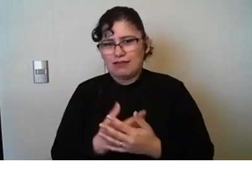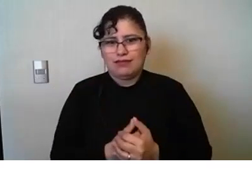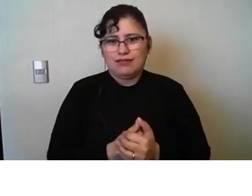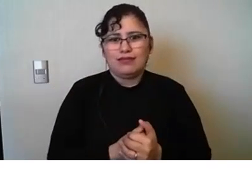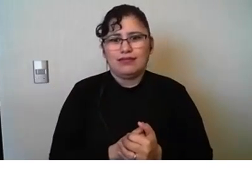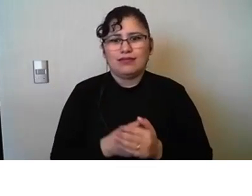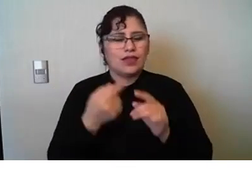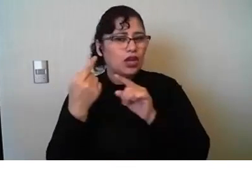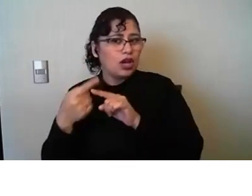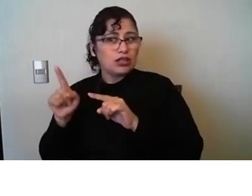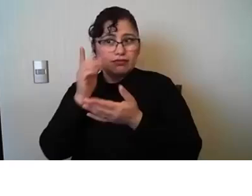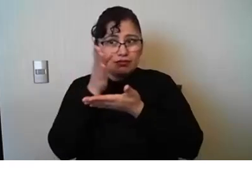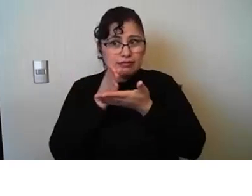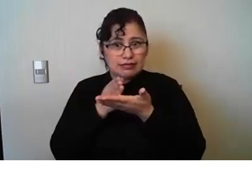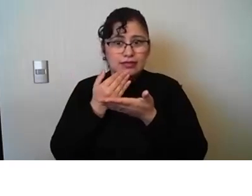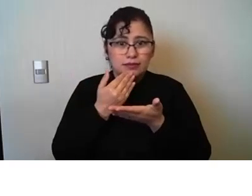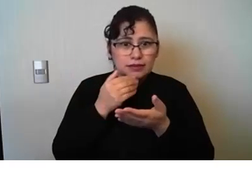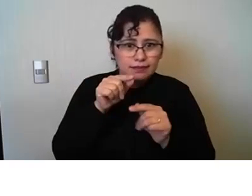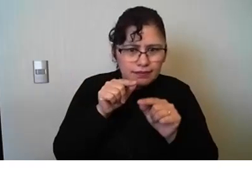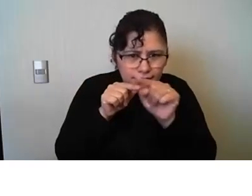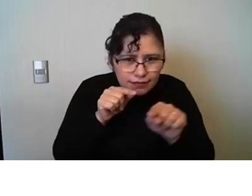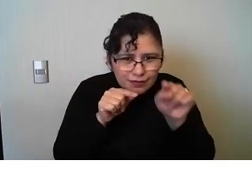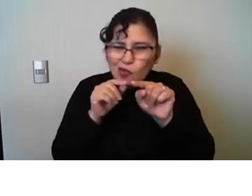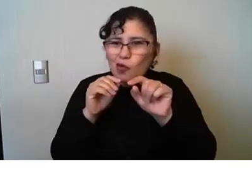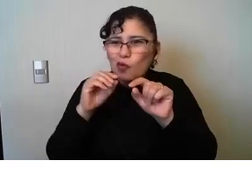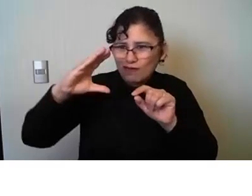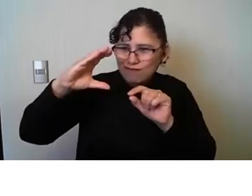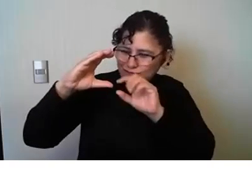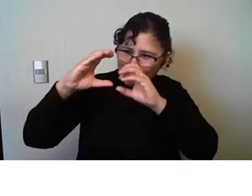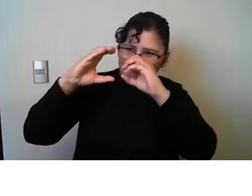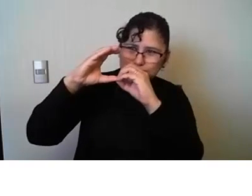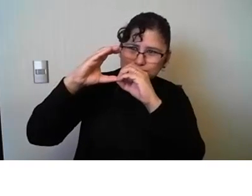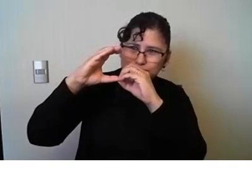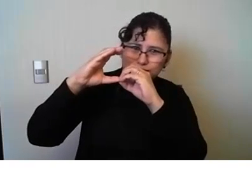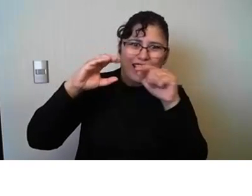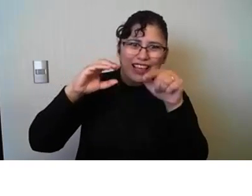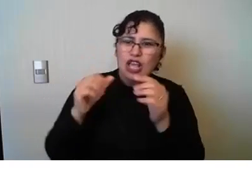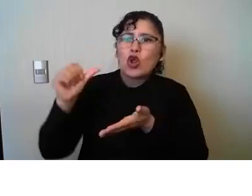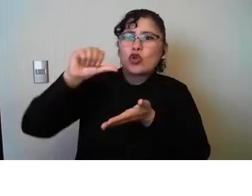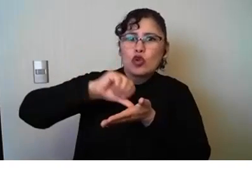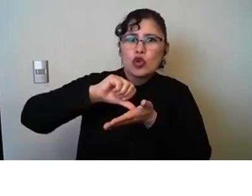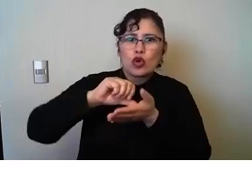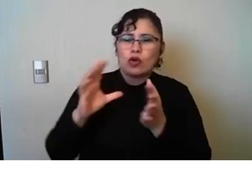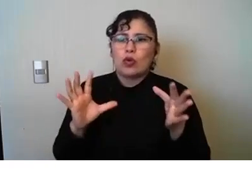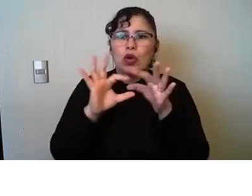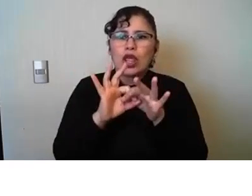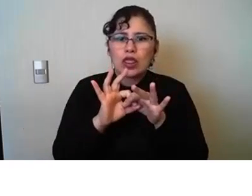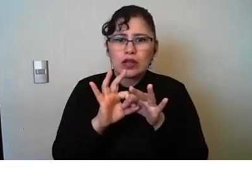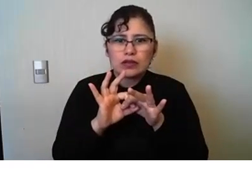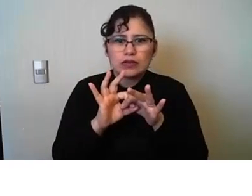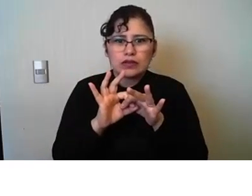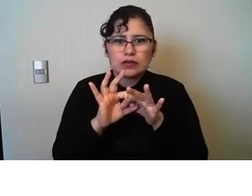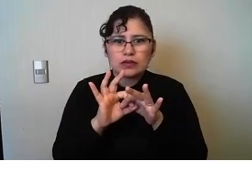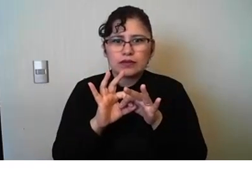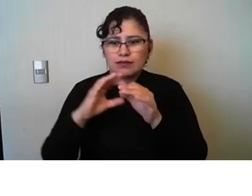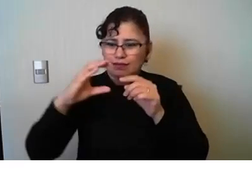Y otra estructura que también está relacionada, este es un núcleo que se asocia, si se fijan acá, aparte del núcleo